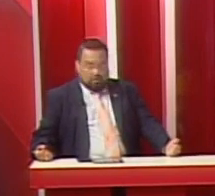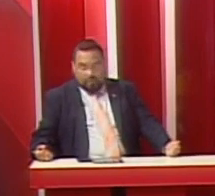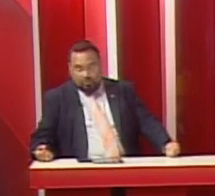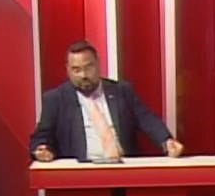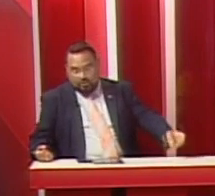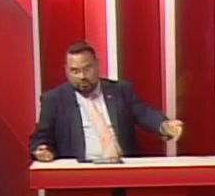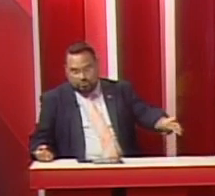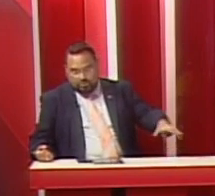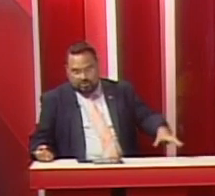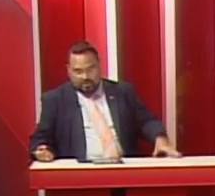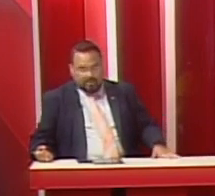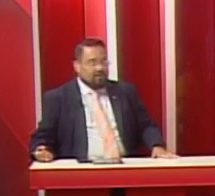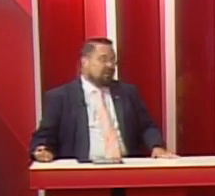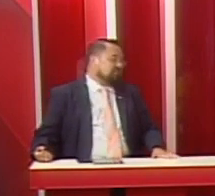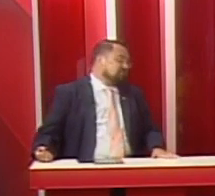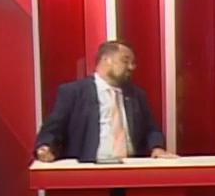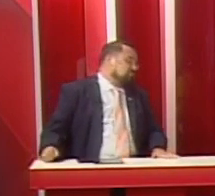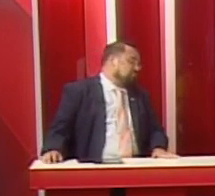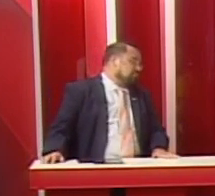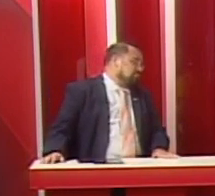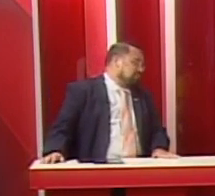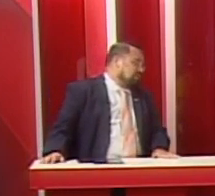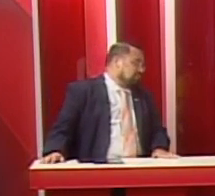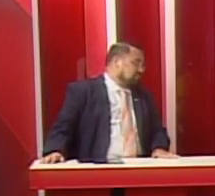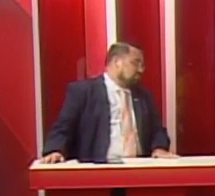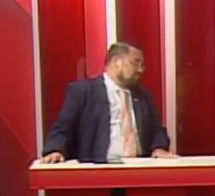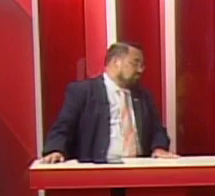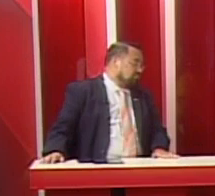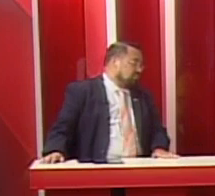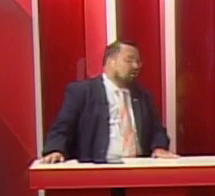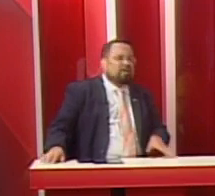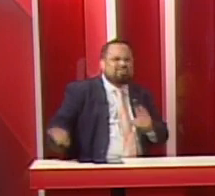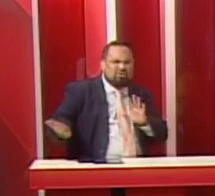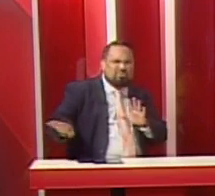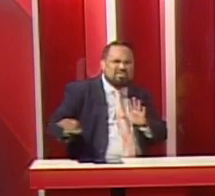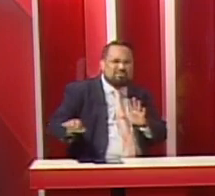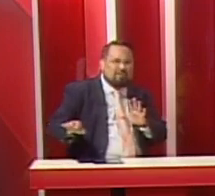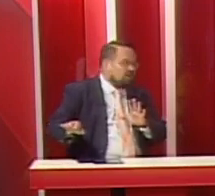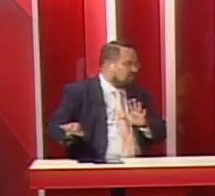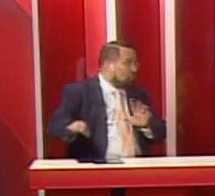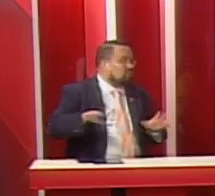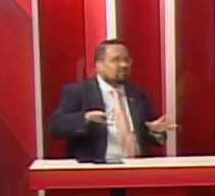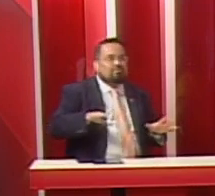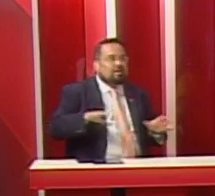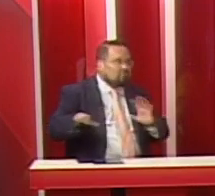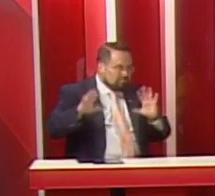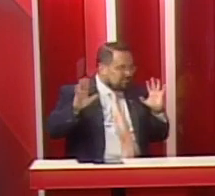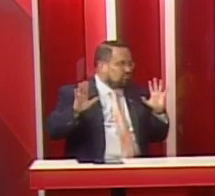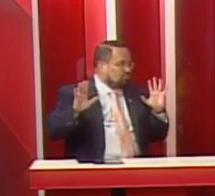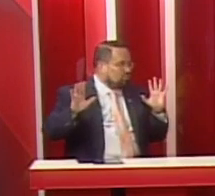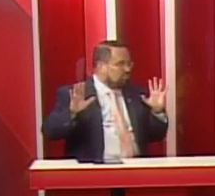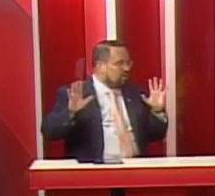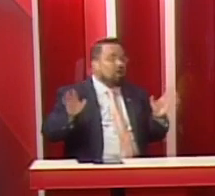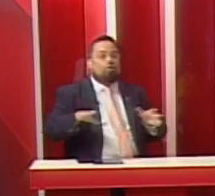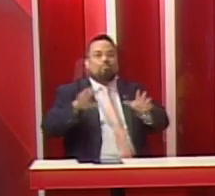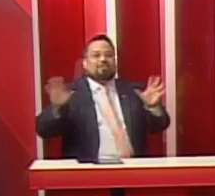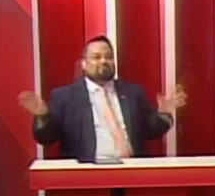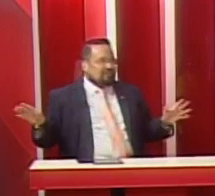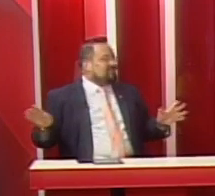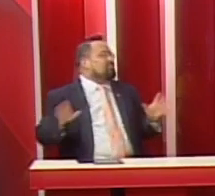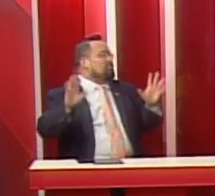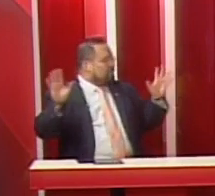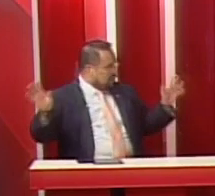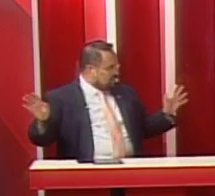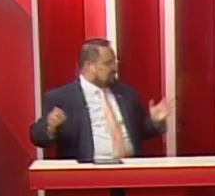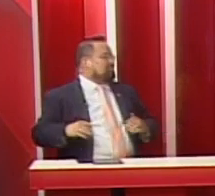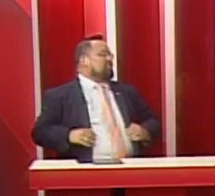y luego el hecho de que lanzan un programa para el acceso a la vivienda entre comillas baratas no sé si barata o más económica o más